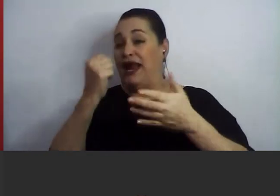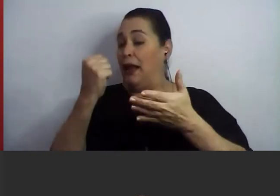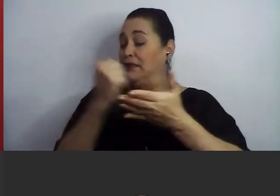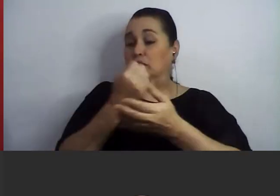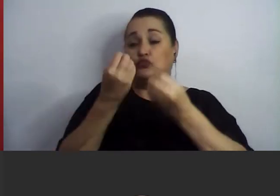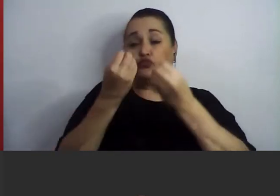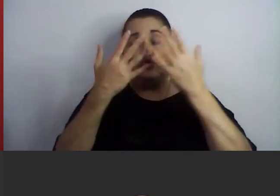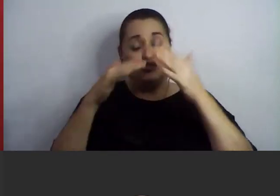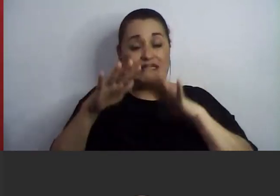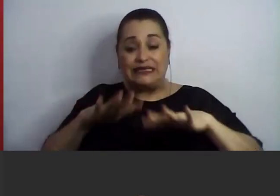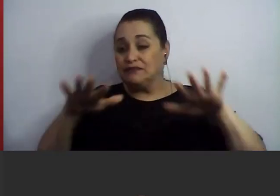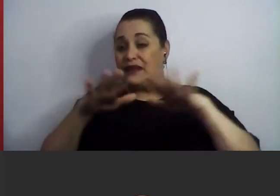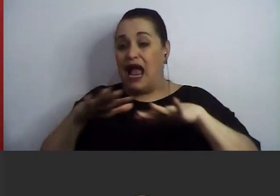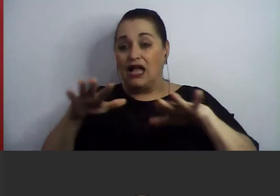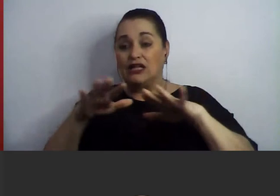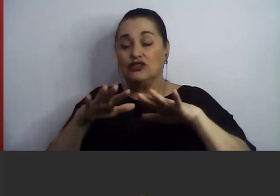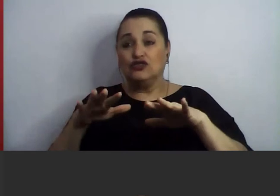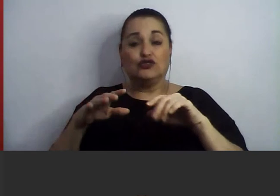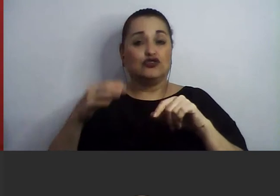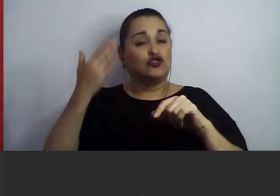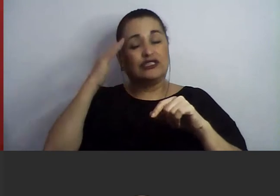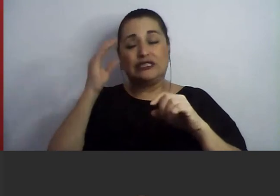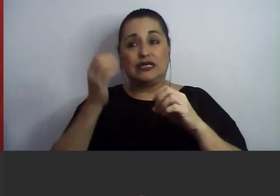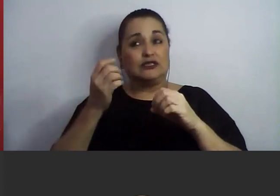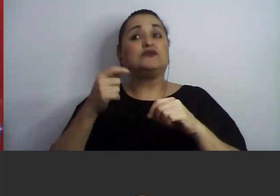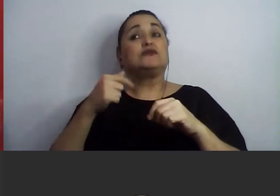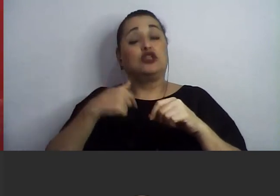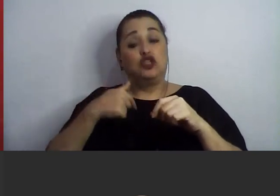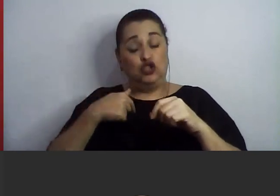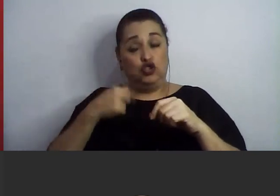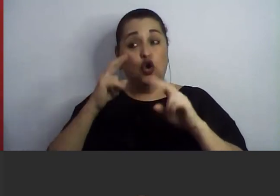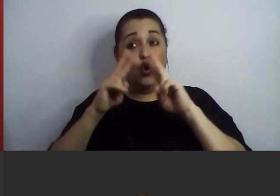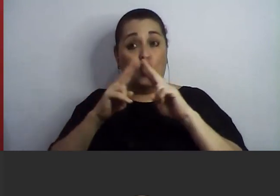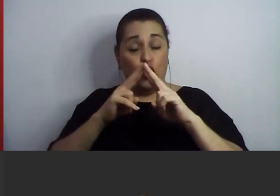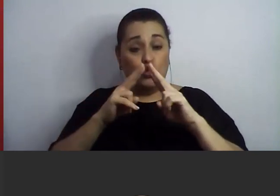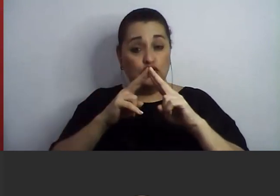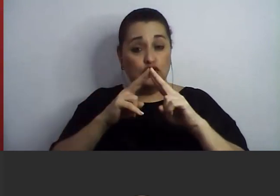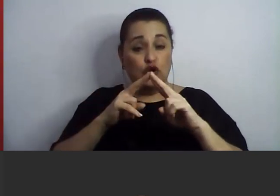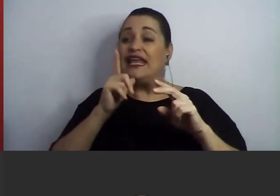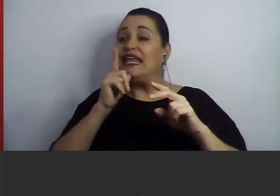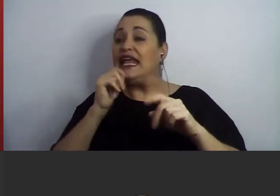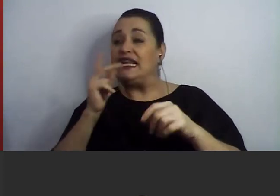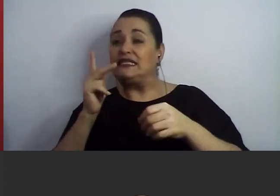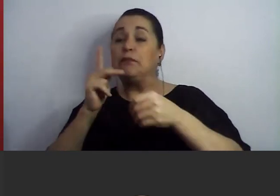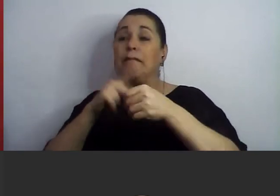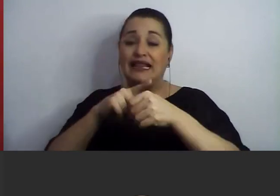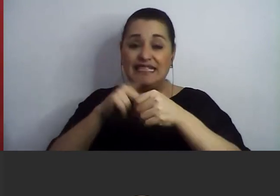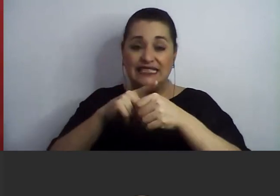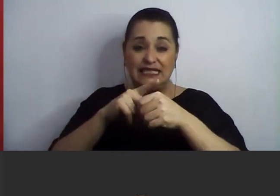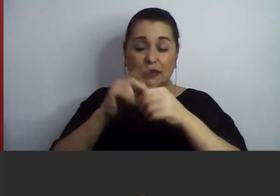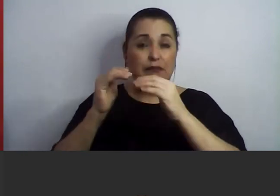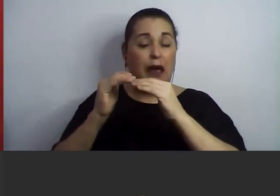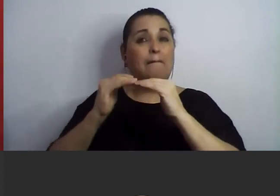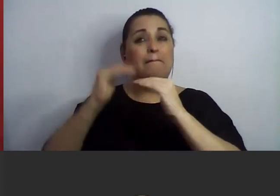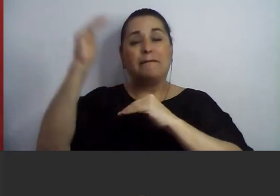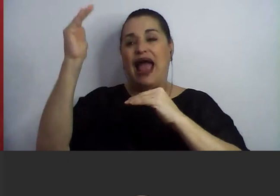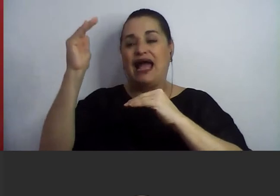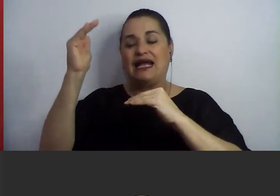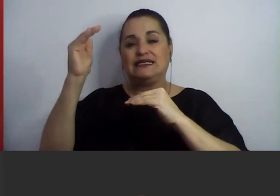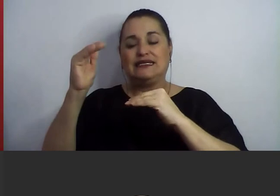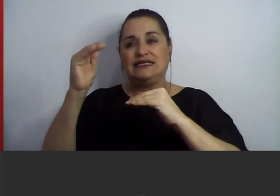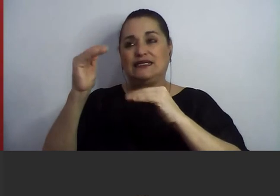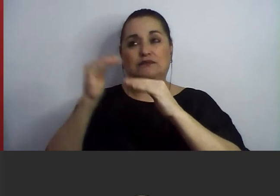espacios quienes bueno no sé si en muchos pero por lo menos en los que yo conozco quienes participan son mayoritariamente